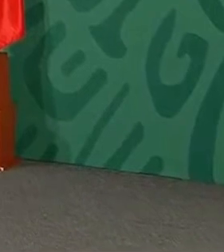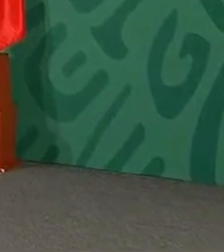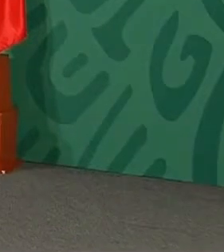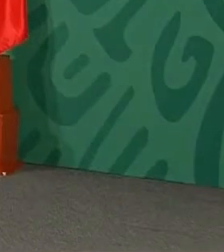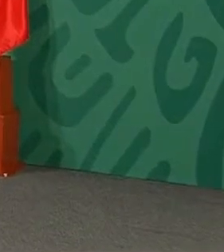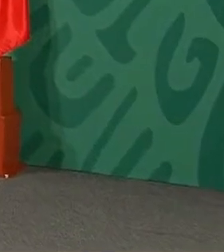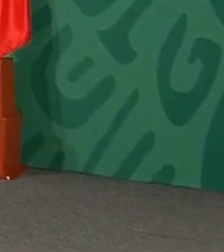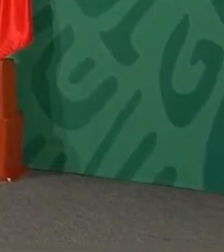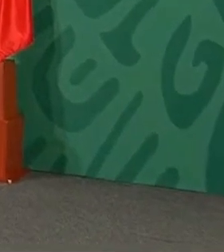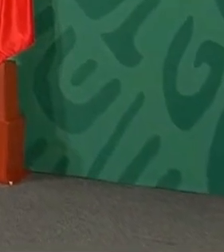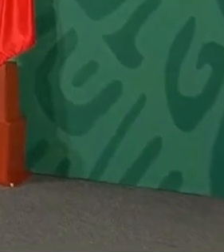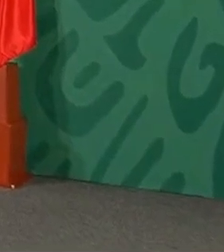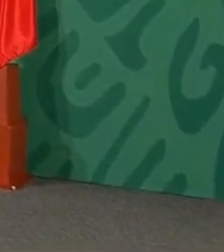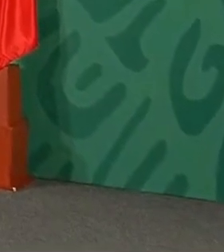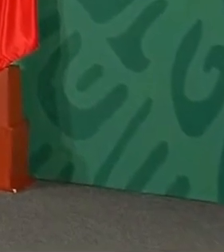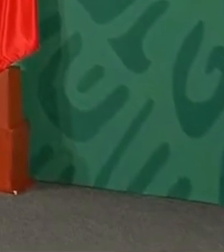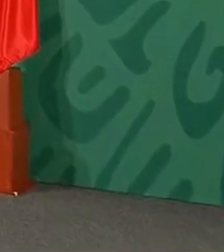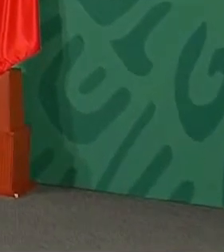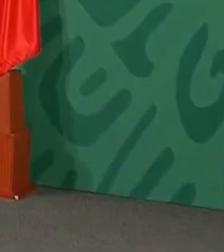para que